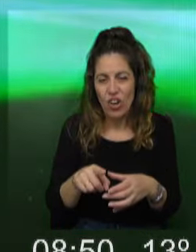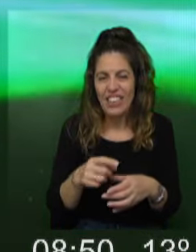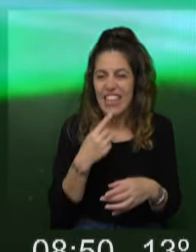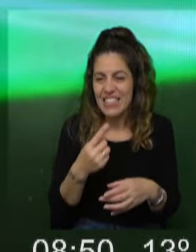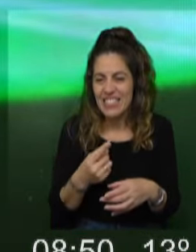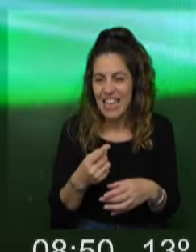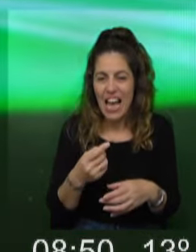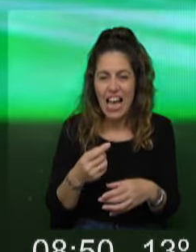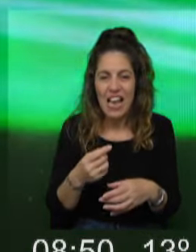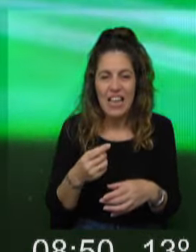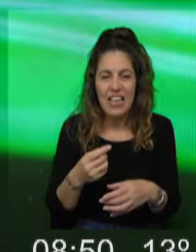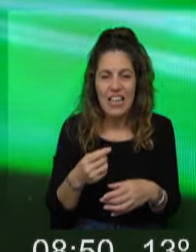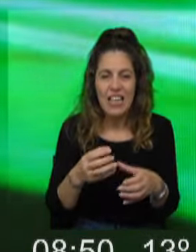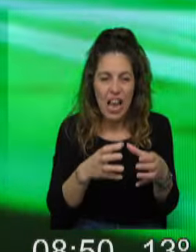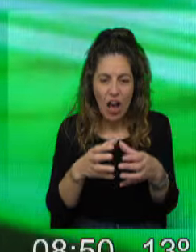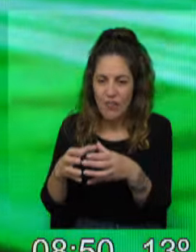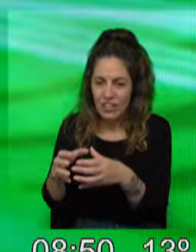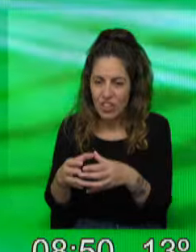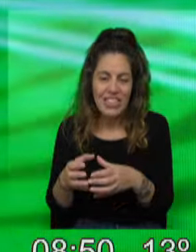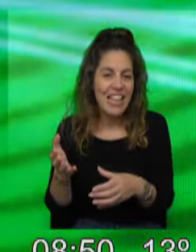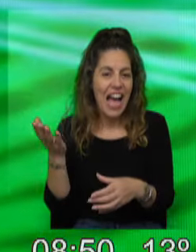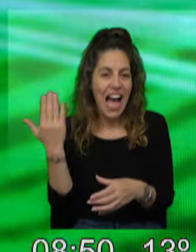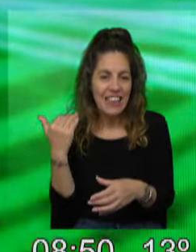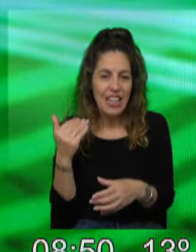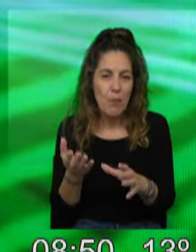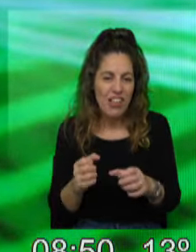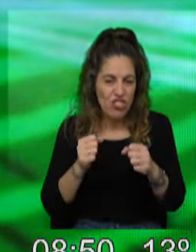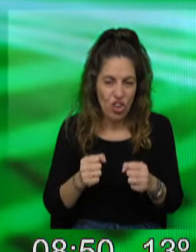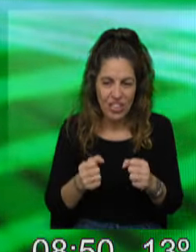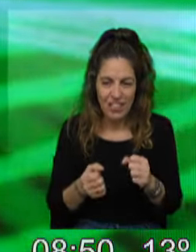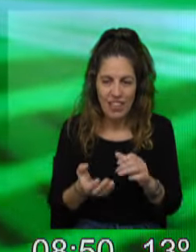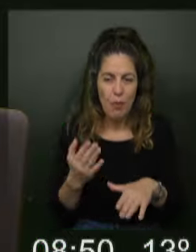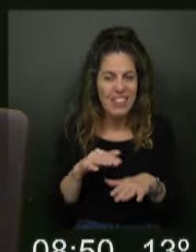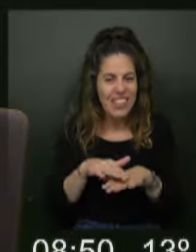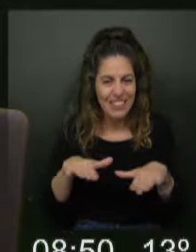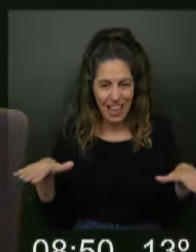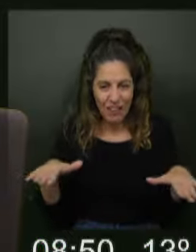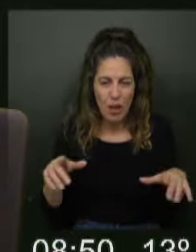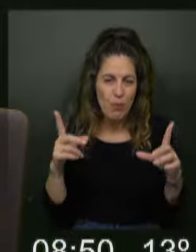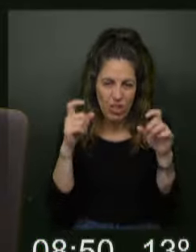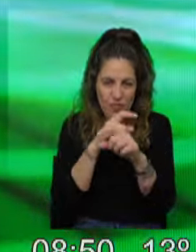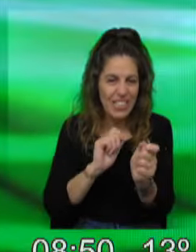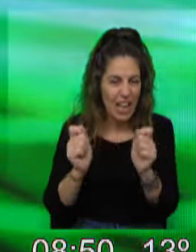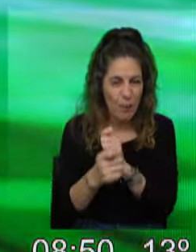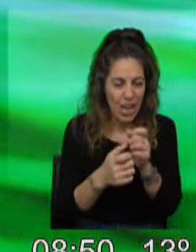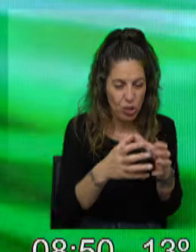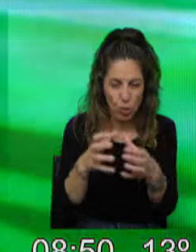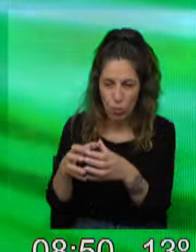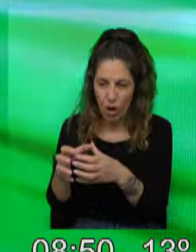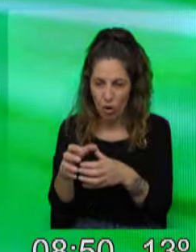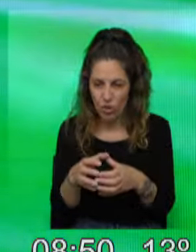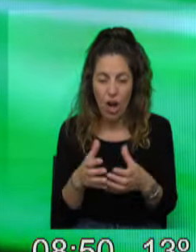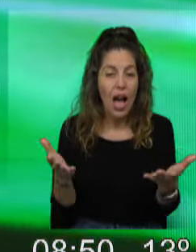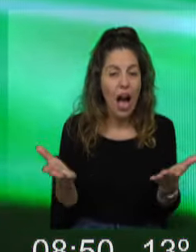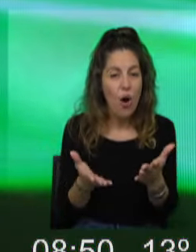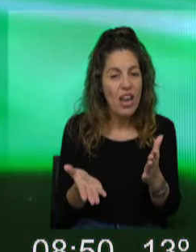hacia las internas antes las fracciones eran mucho más más sólidas también más estables era muy difícil cambiarse de una fracción a otra ahora